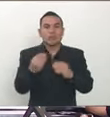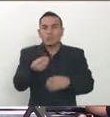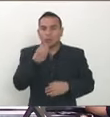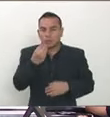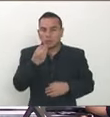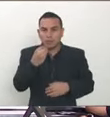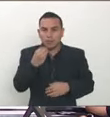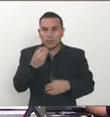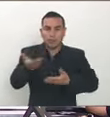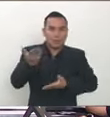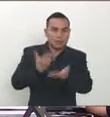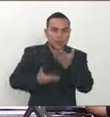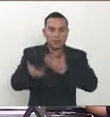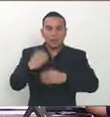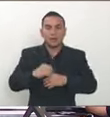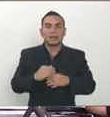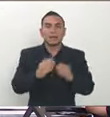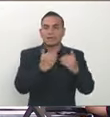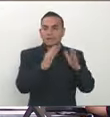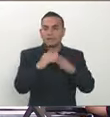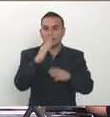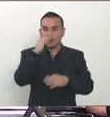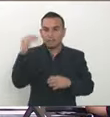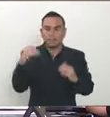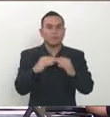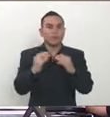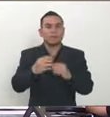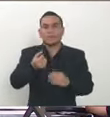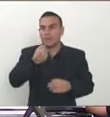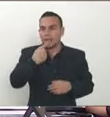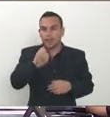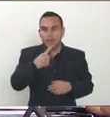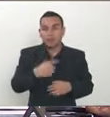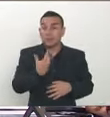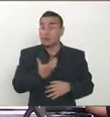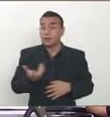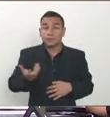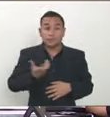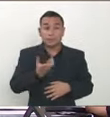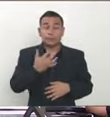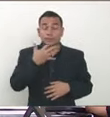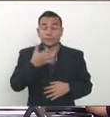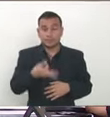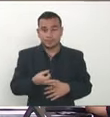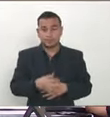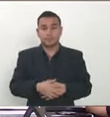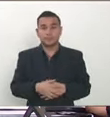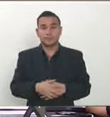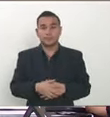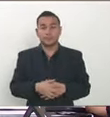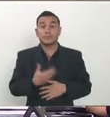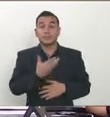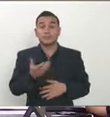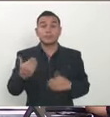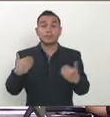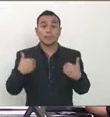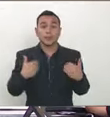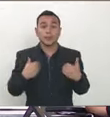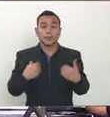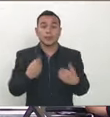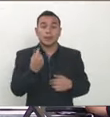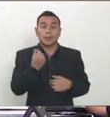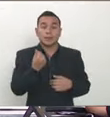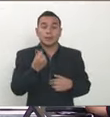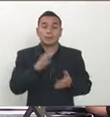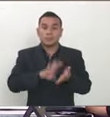importar alimentos, o de producir medicamentos, o de producir o importar insumos, o de tener los recursos financieros necesarios